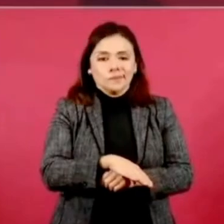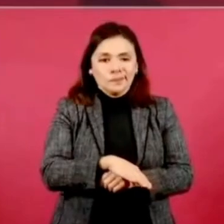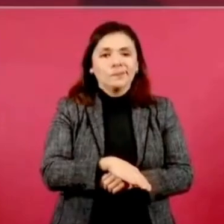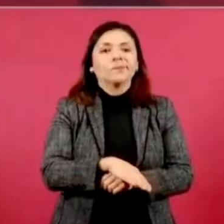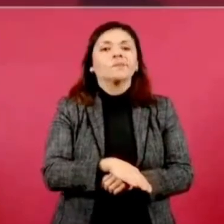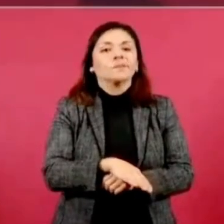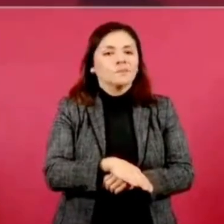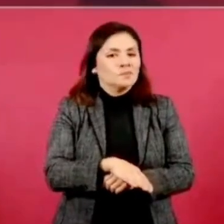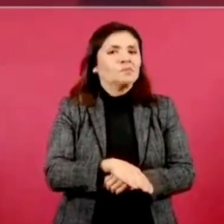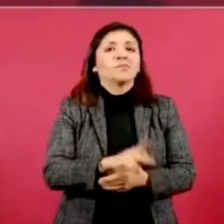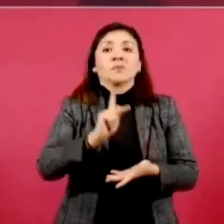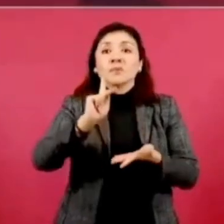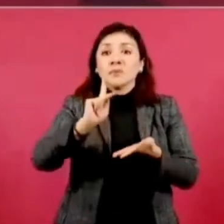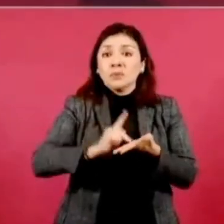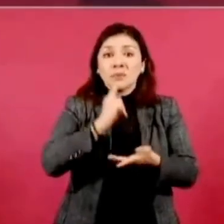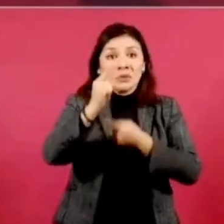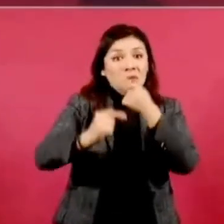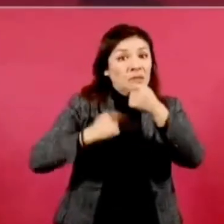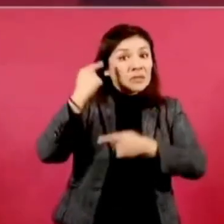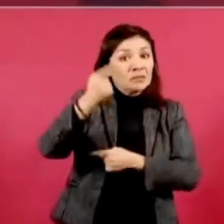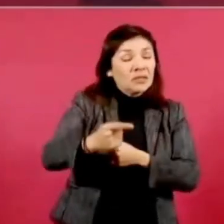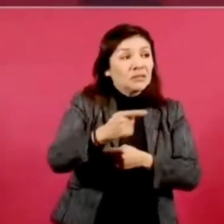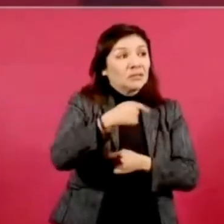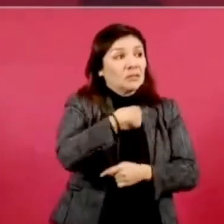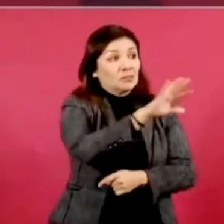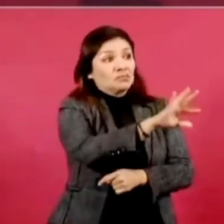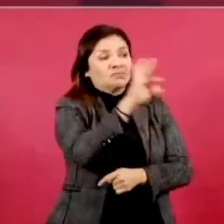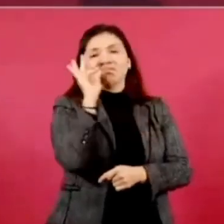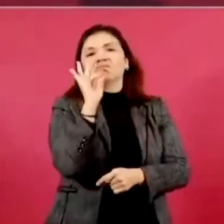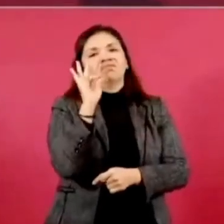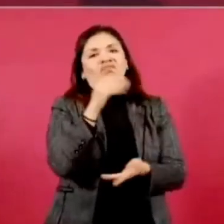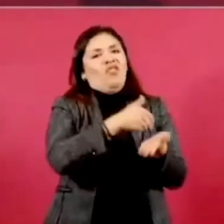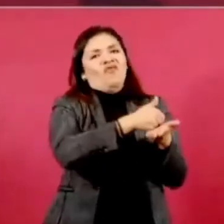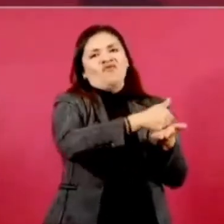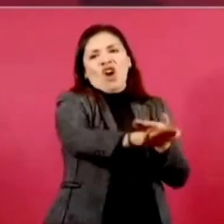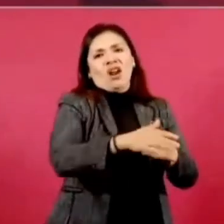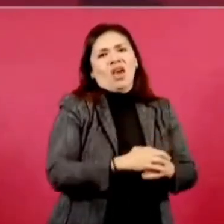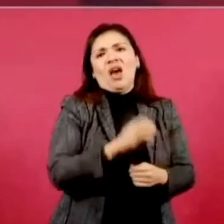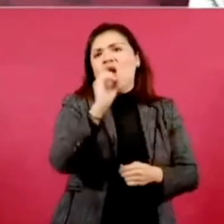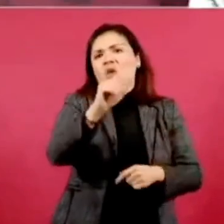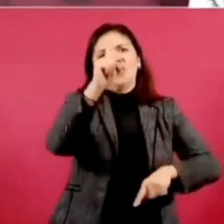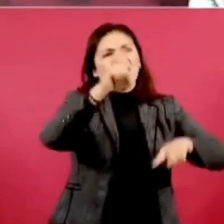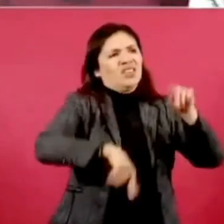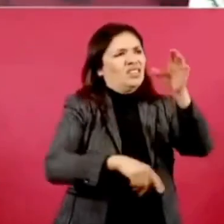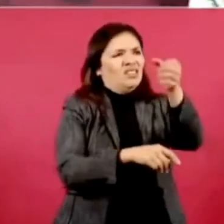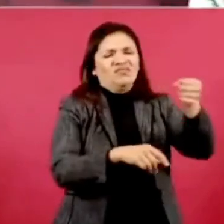pues ya no los van a volver a elegir o los pueden quitar,